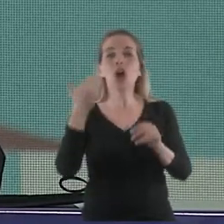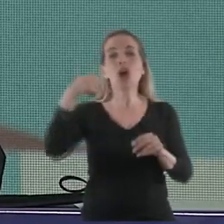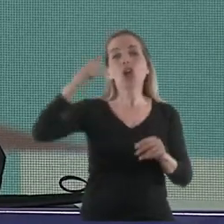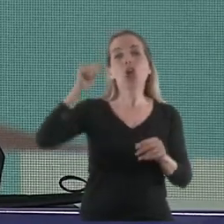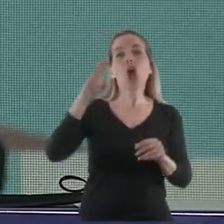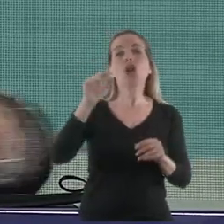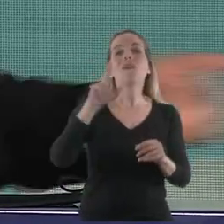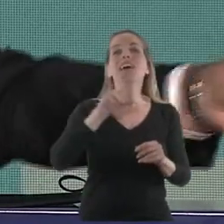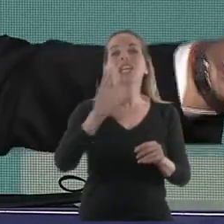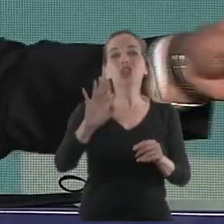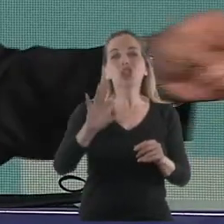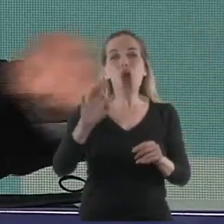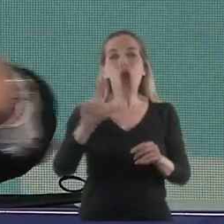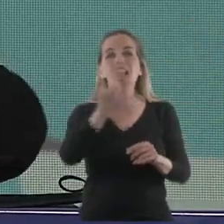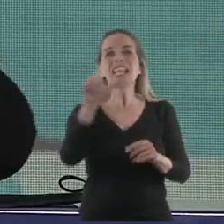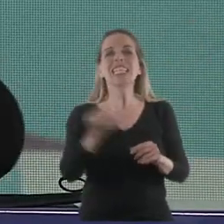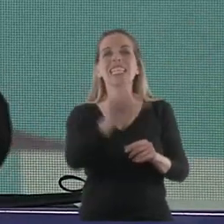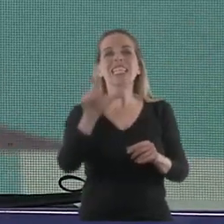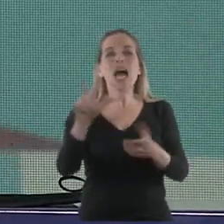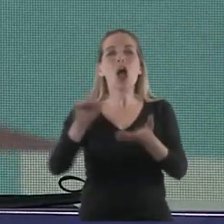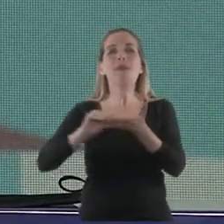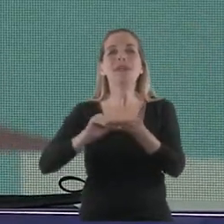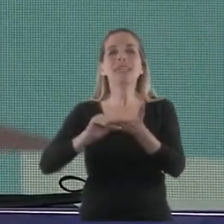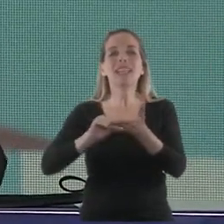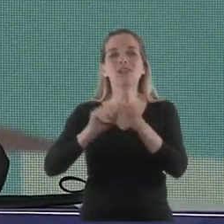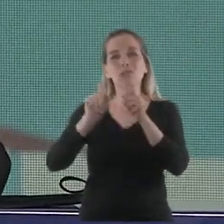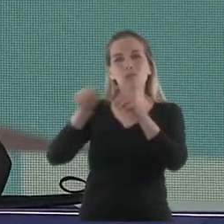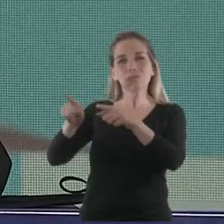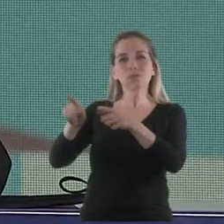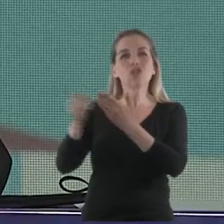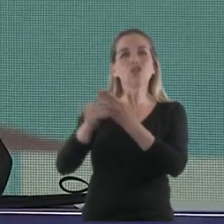licenciado en Administración, que se graduó en tu facultad.